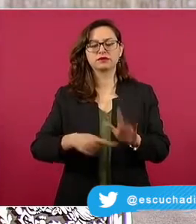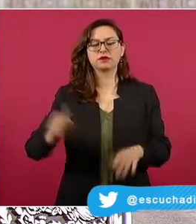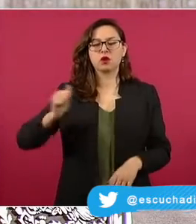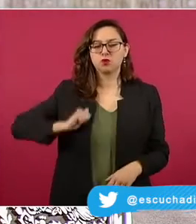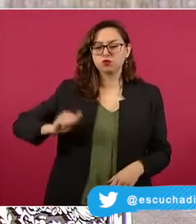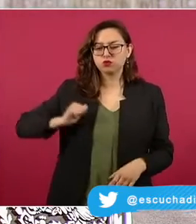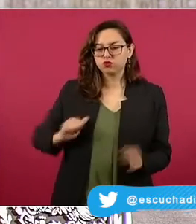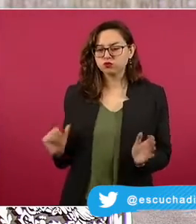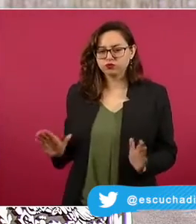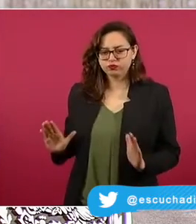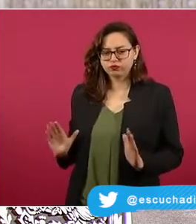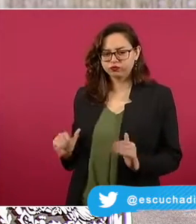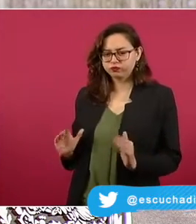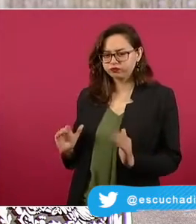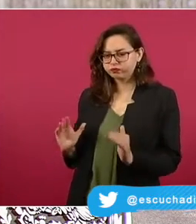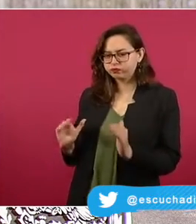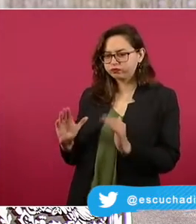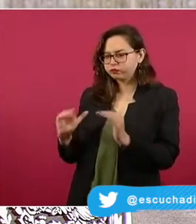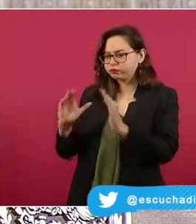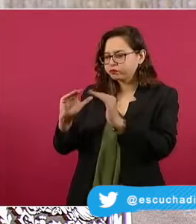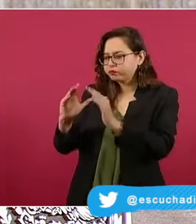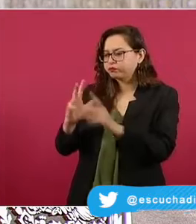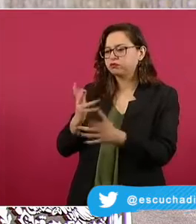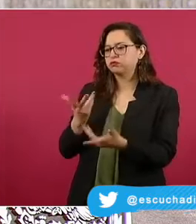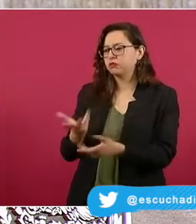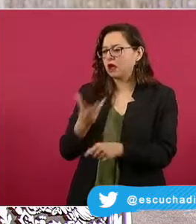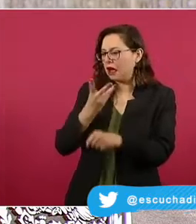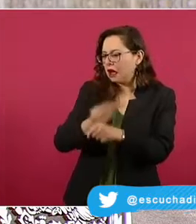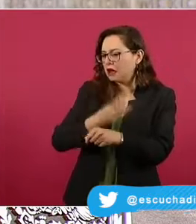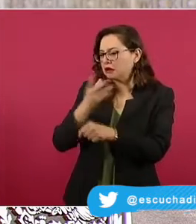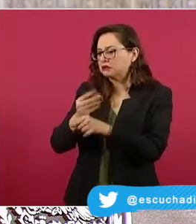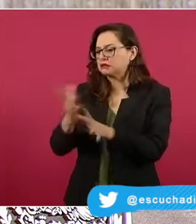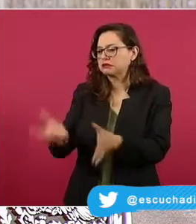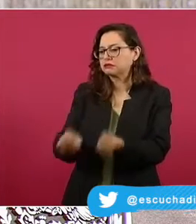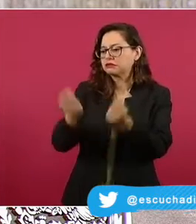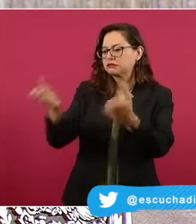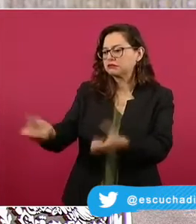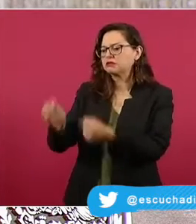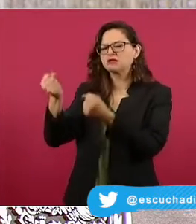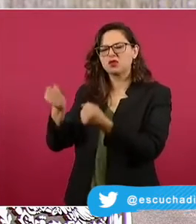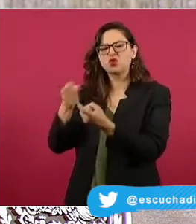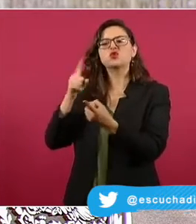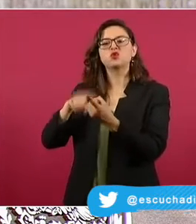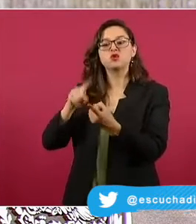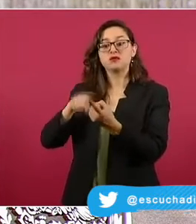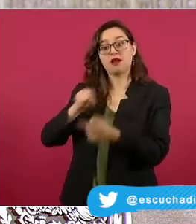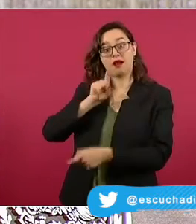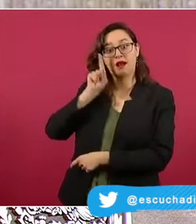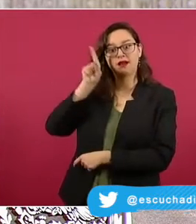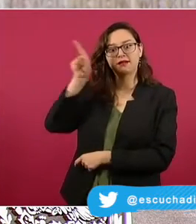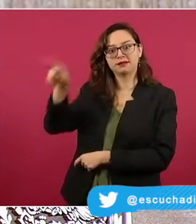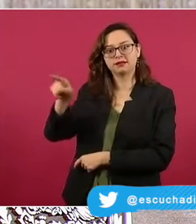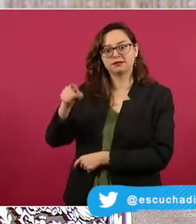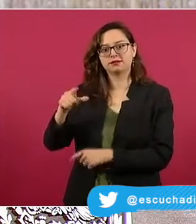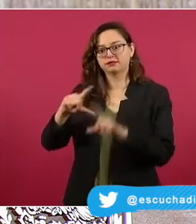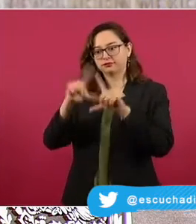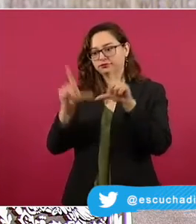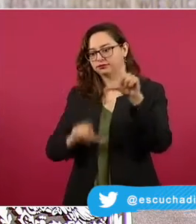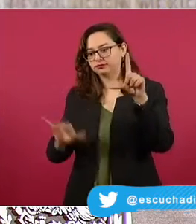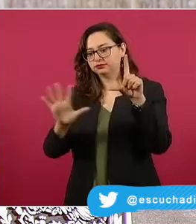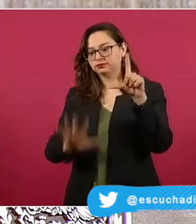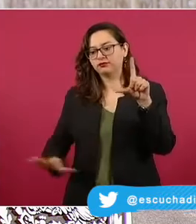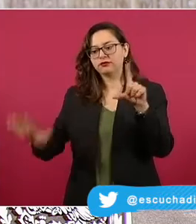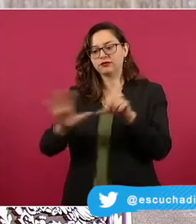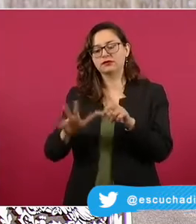Biden, privilegiando el bienestar de ambos pueblos. El tramo en la próxima reunión se tocarán Maya. Temas económicos, migratorios y de